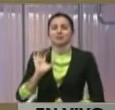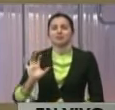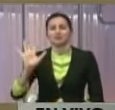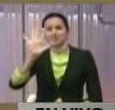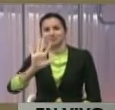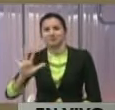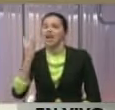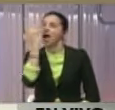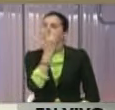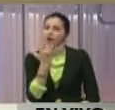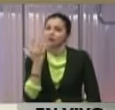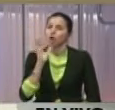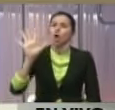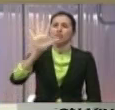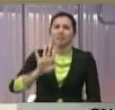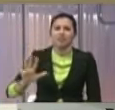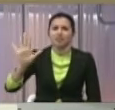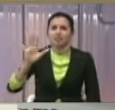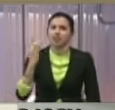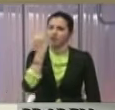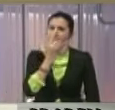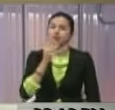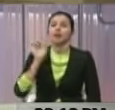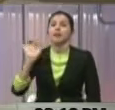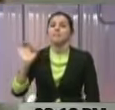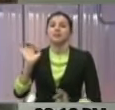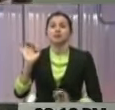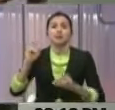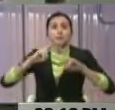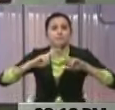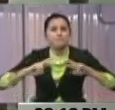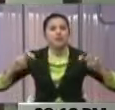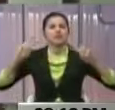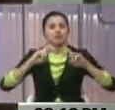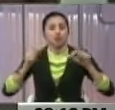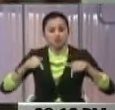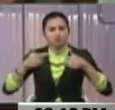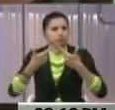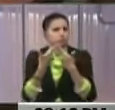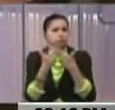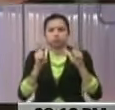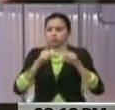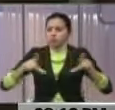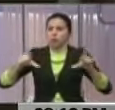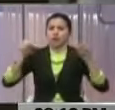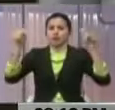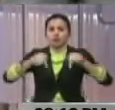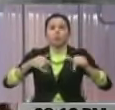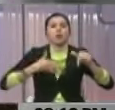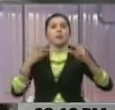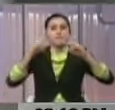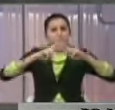en América Latina y el Caribe, espacios para la investigación, para la extensión,